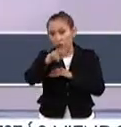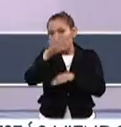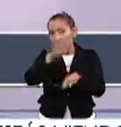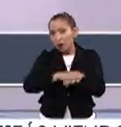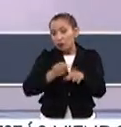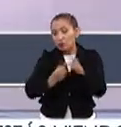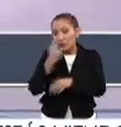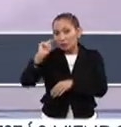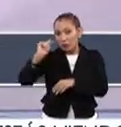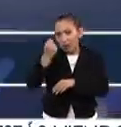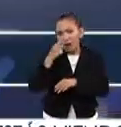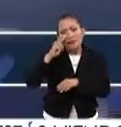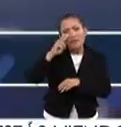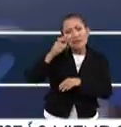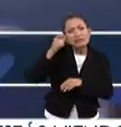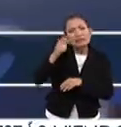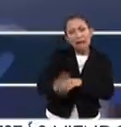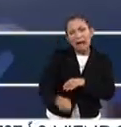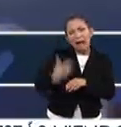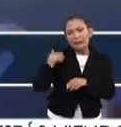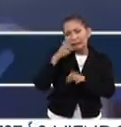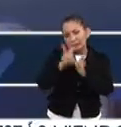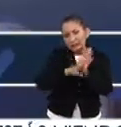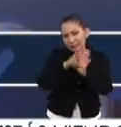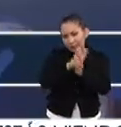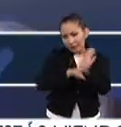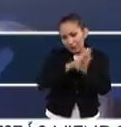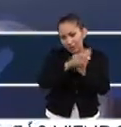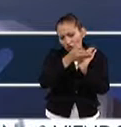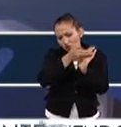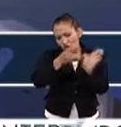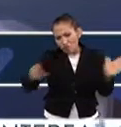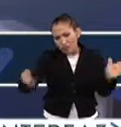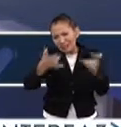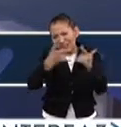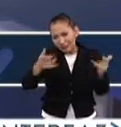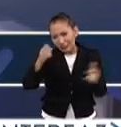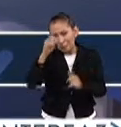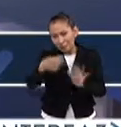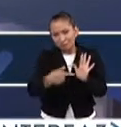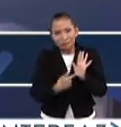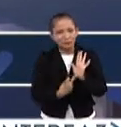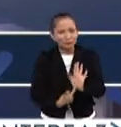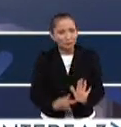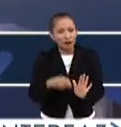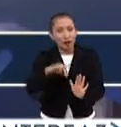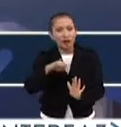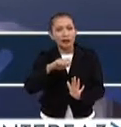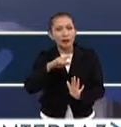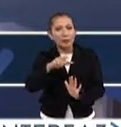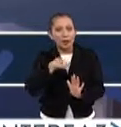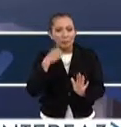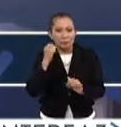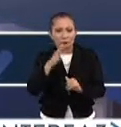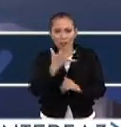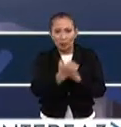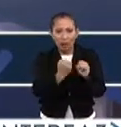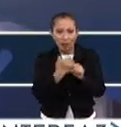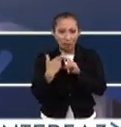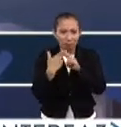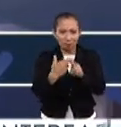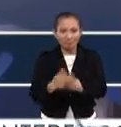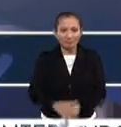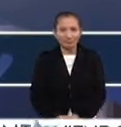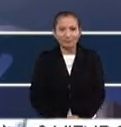todo estas nuevas tecnologías. Vamos a ver pues esta cápsula que presentaron precisamente Notimex en el marco del 50